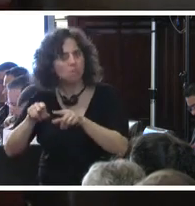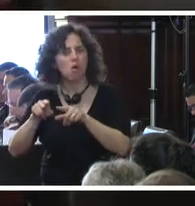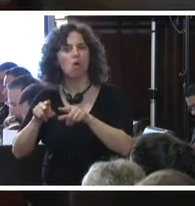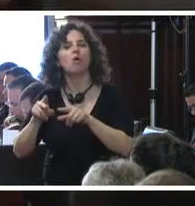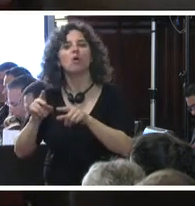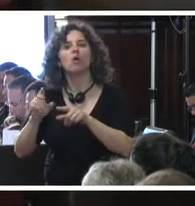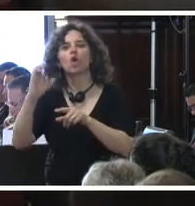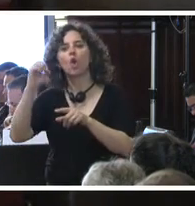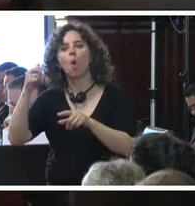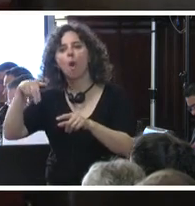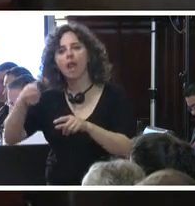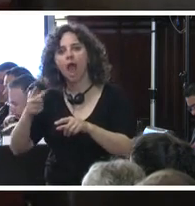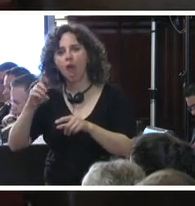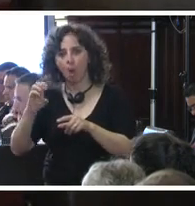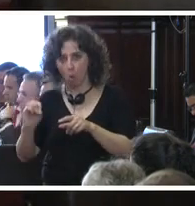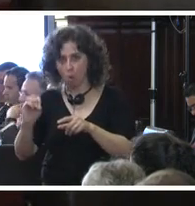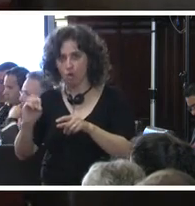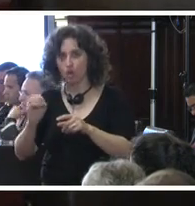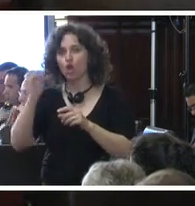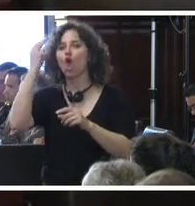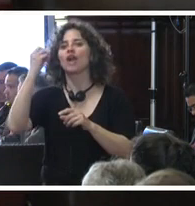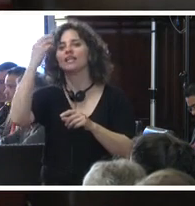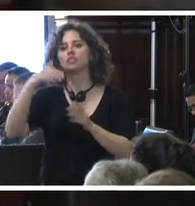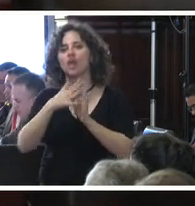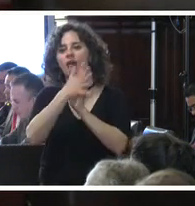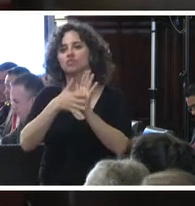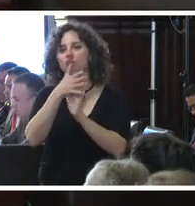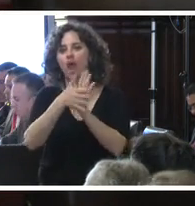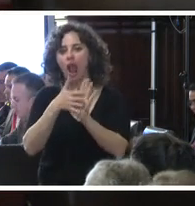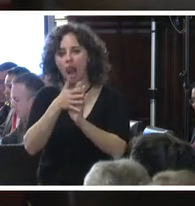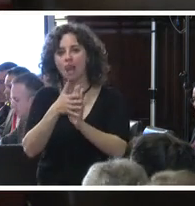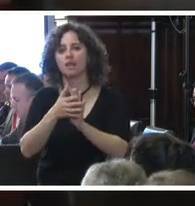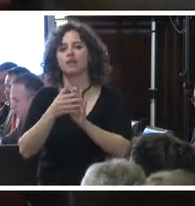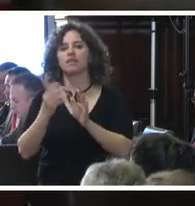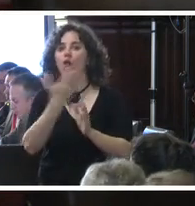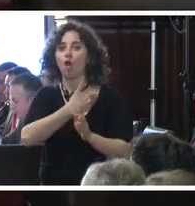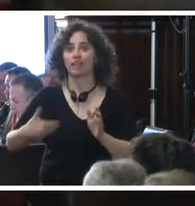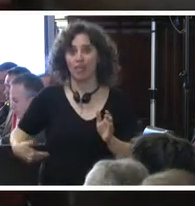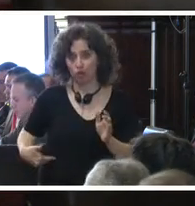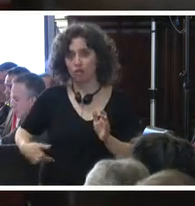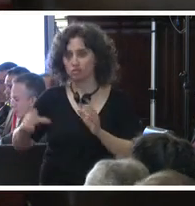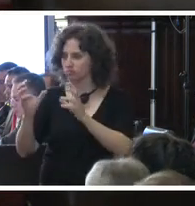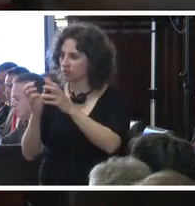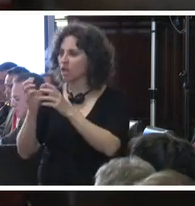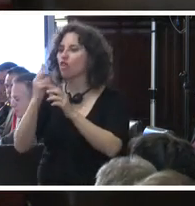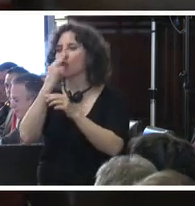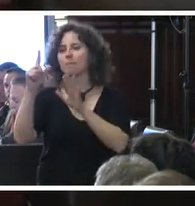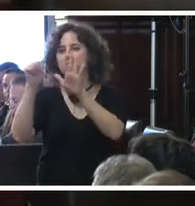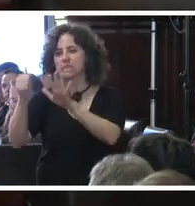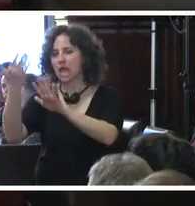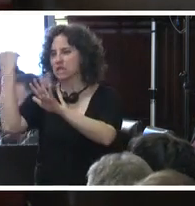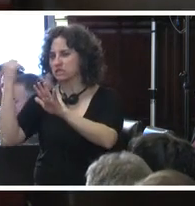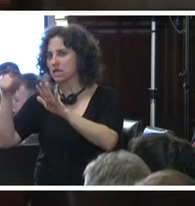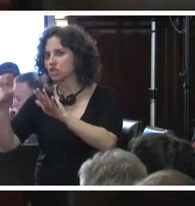de la CONAGO, del Congreso Nacional de… ¿es Congreso? Es Conferencia Nacional de Gobernadores, en 2006, y